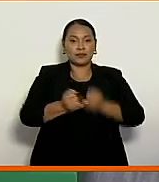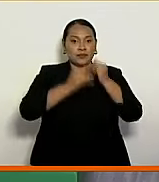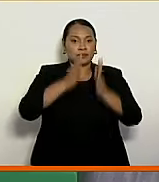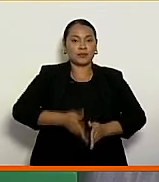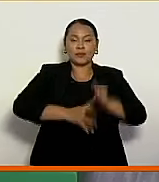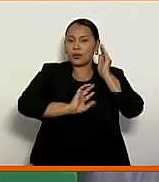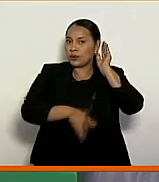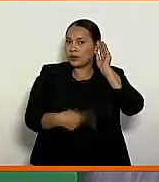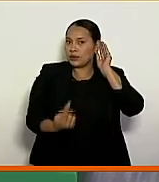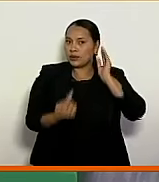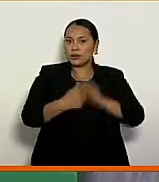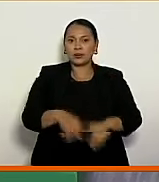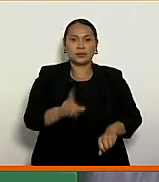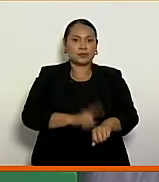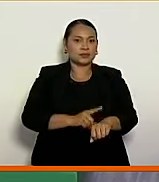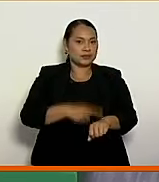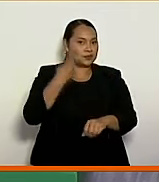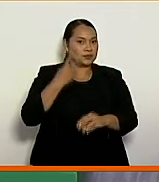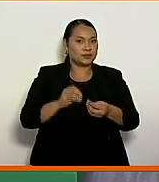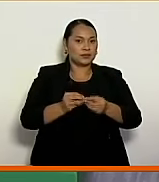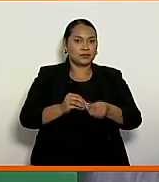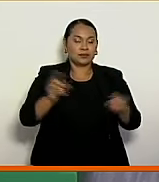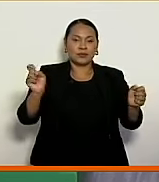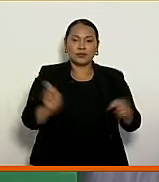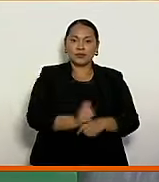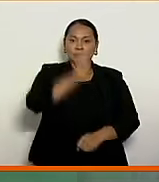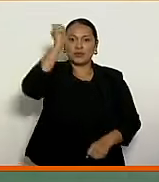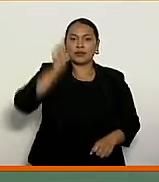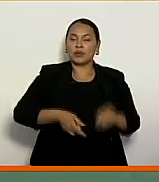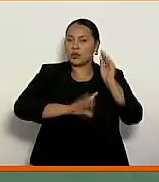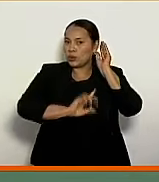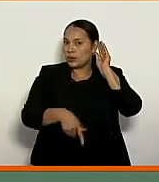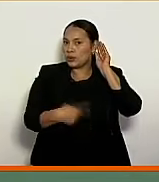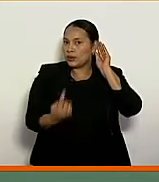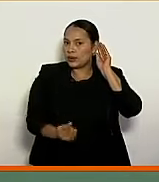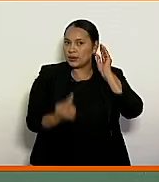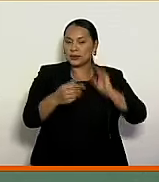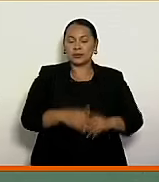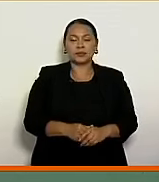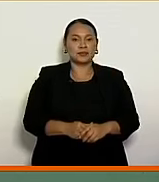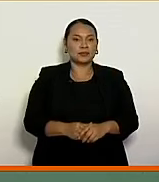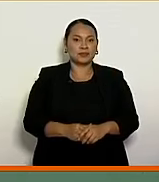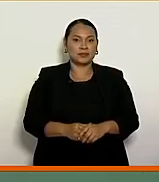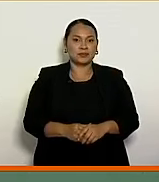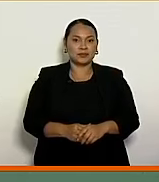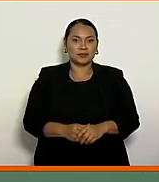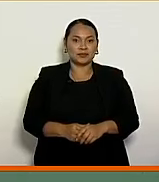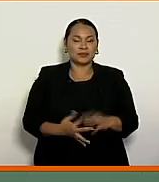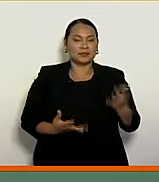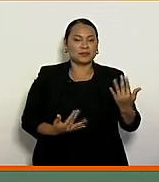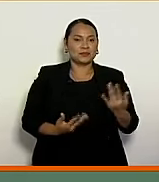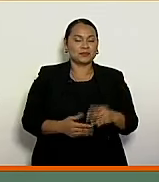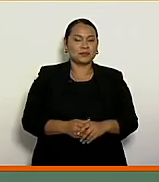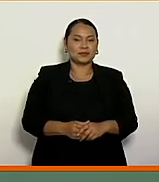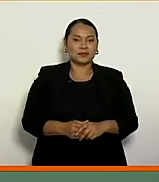para más 1, vamos a conocer el esperado número ganador en tu jugada de más 1. Y ese número afortunado